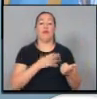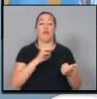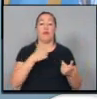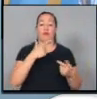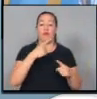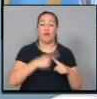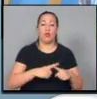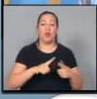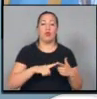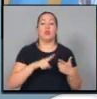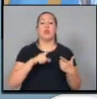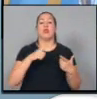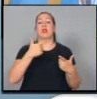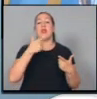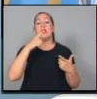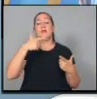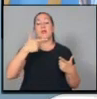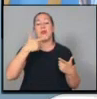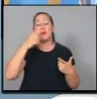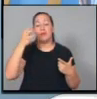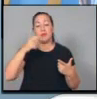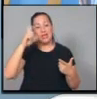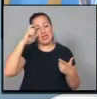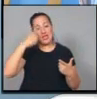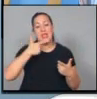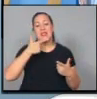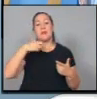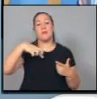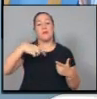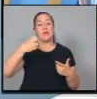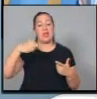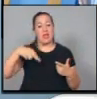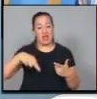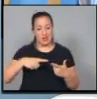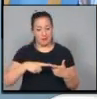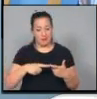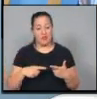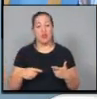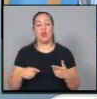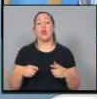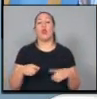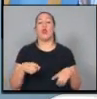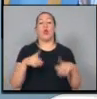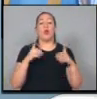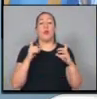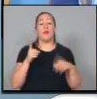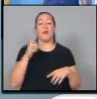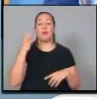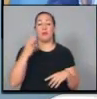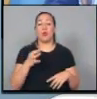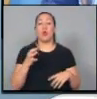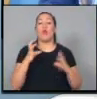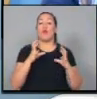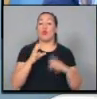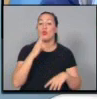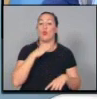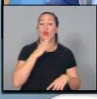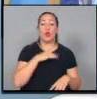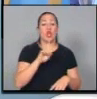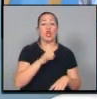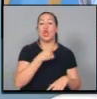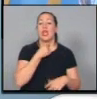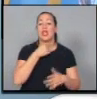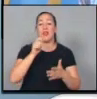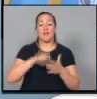Turner e ESPN. Los clubes, como por ejemplo Boca, en la voz de su presidente Daniel Angelici, no quieren firmar ninguna rescisión de